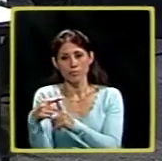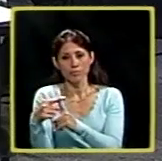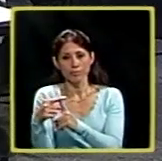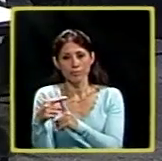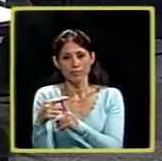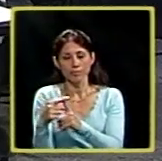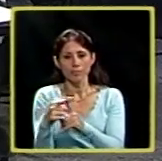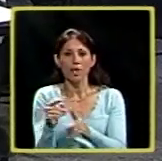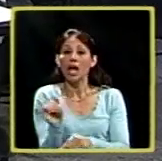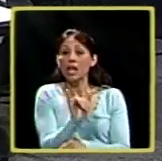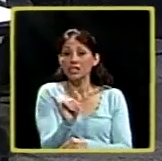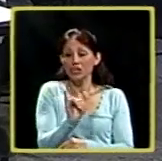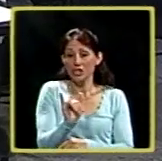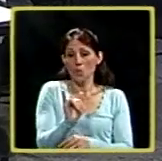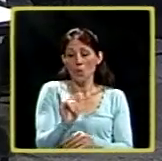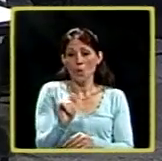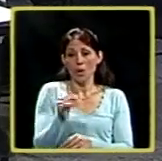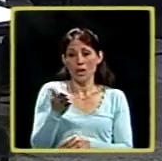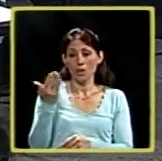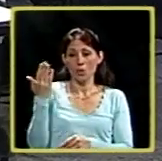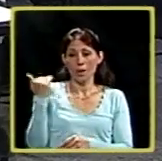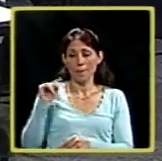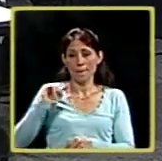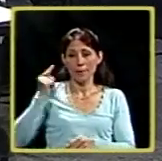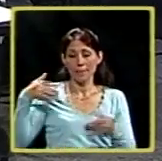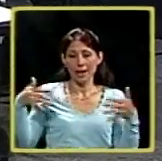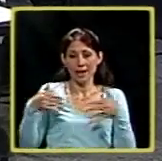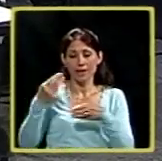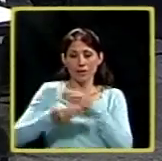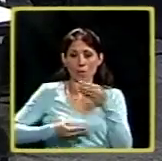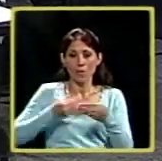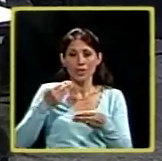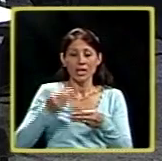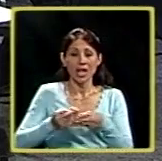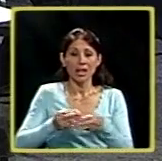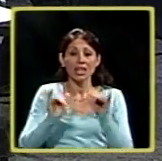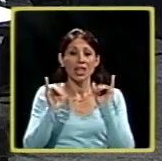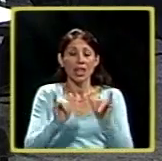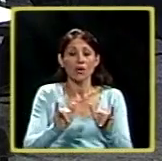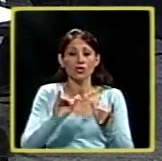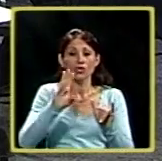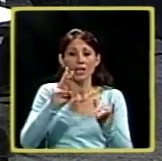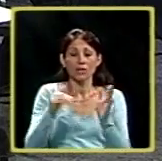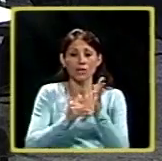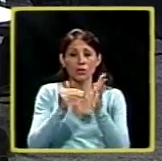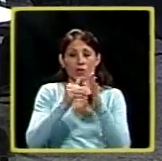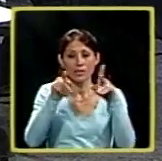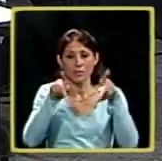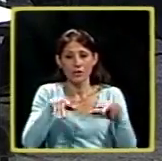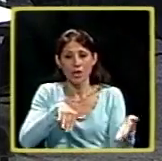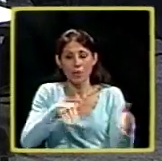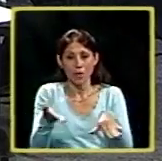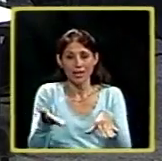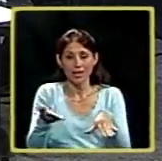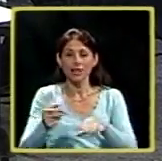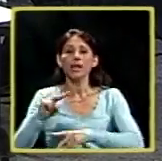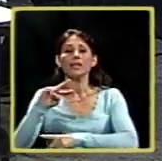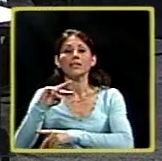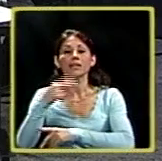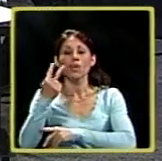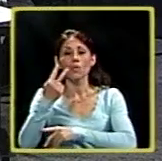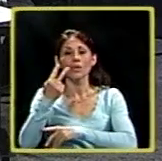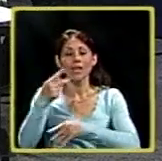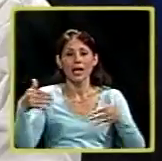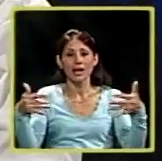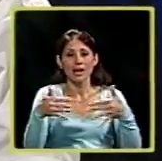la Primera Guerra Mundial dejó 6 millones de muertos, la Segunda Guerra Mundial dejó 60 millones